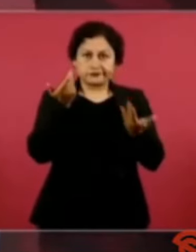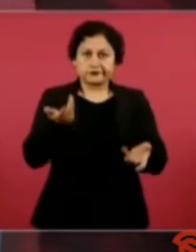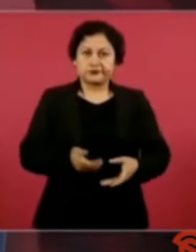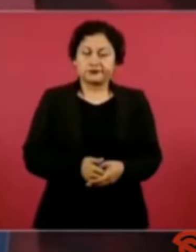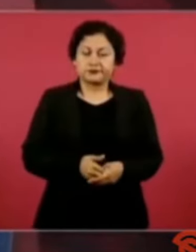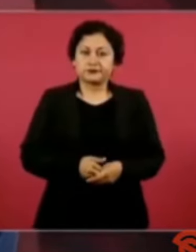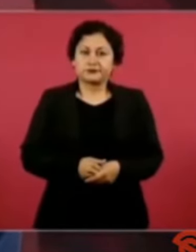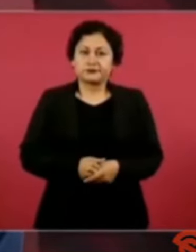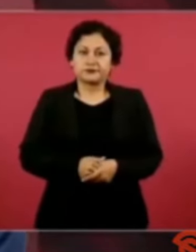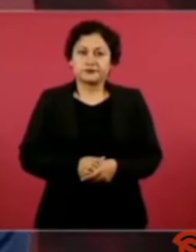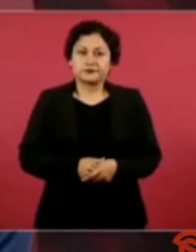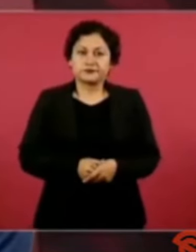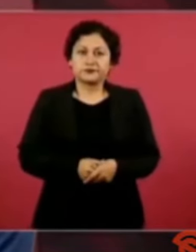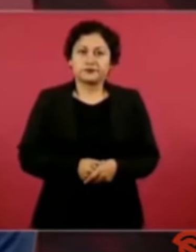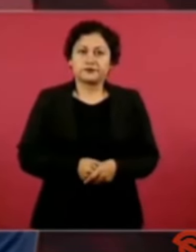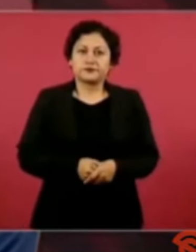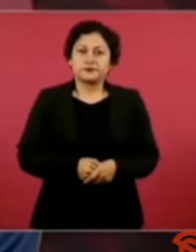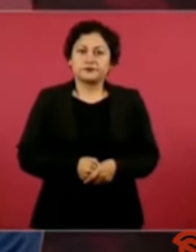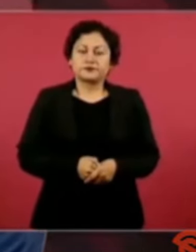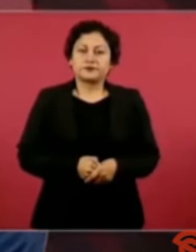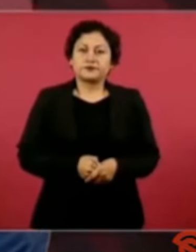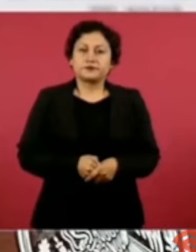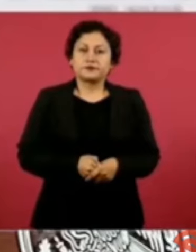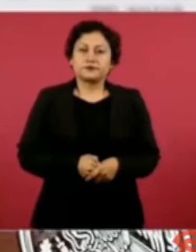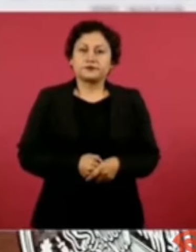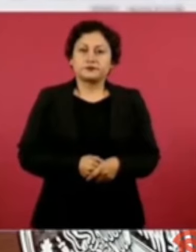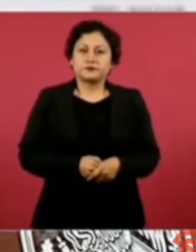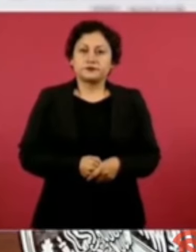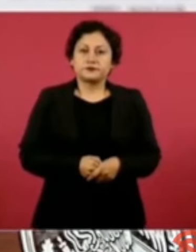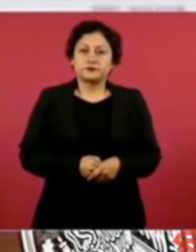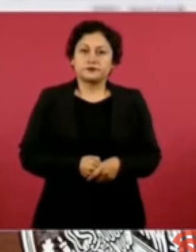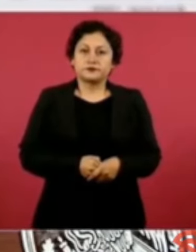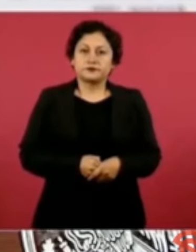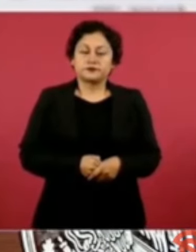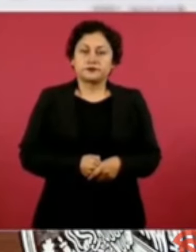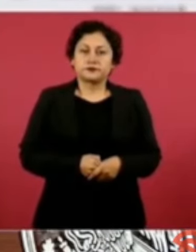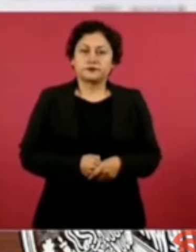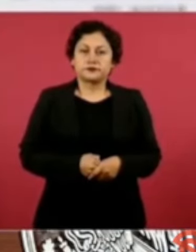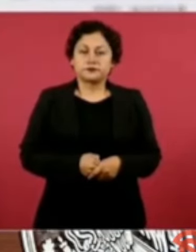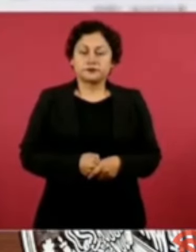Pues de la delegación